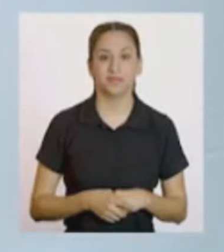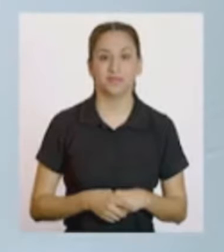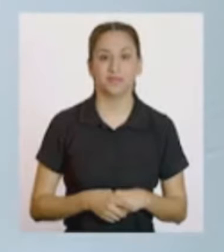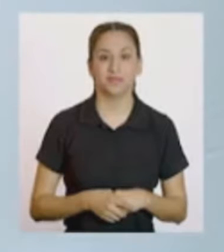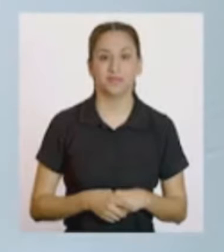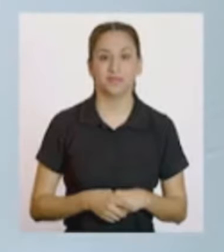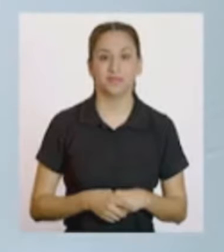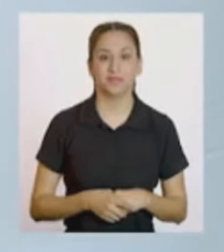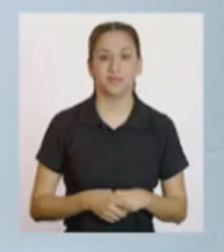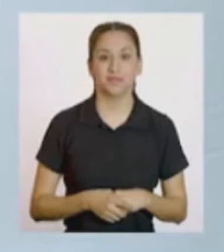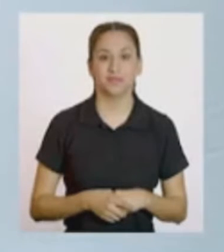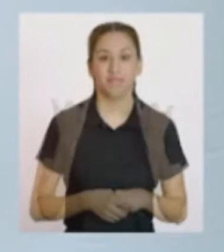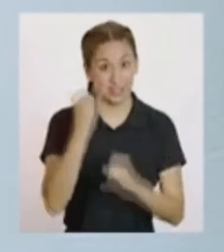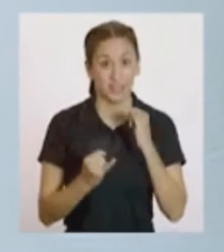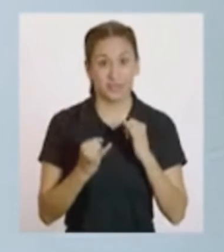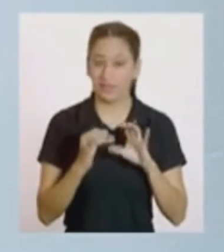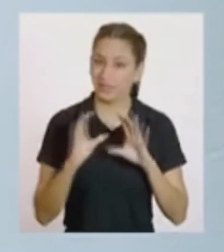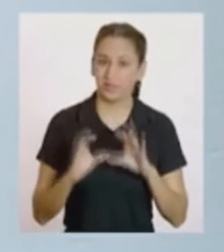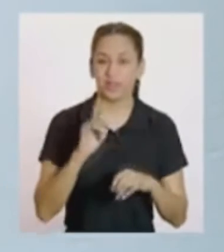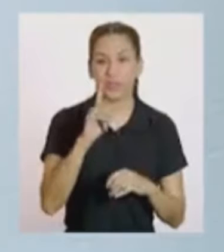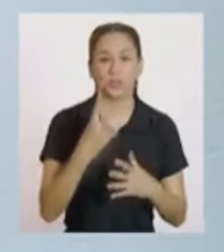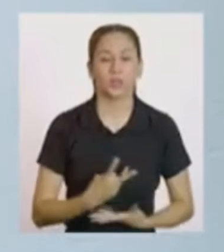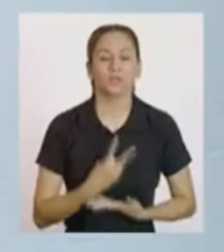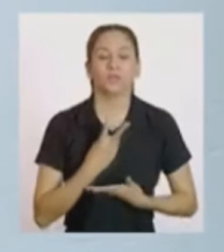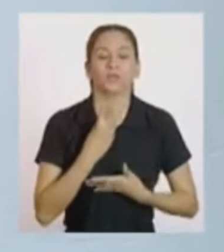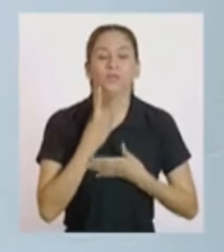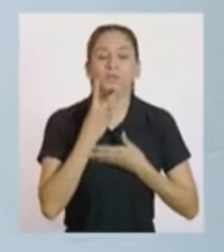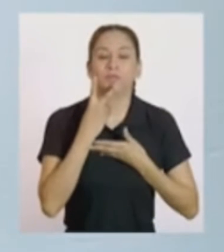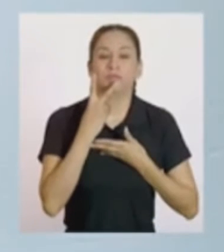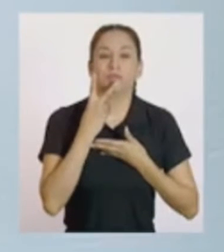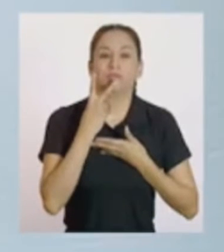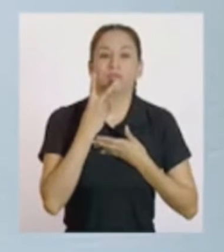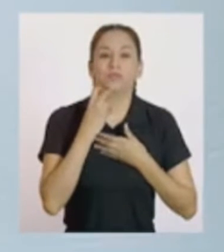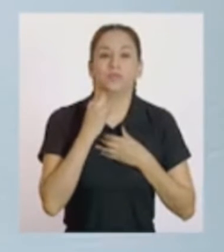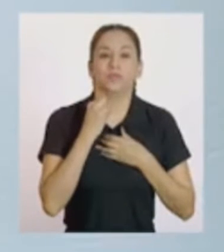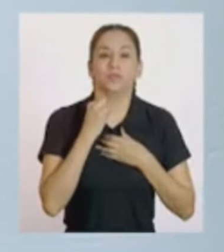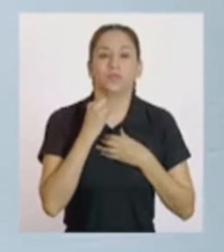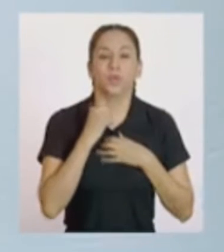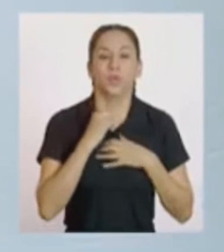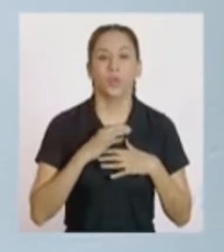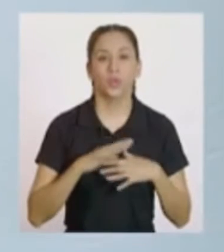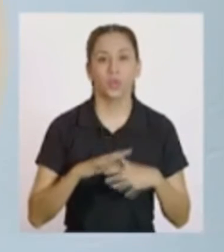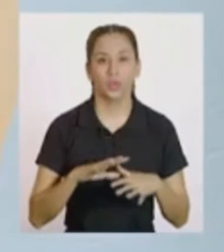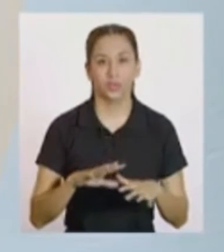chun. Perfecto. Para terminar, vamos a hacer una respiración.